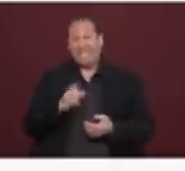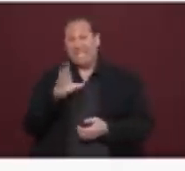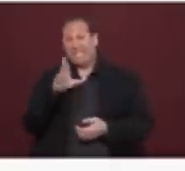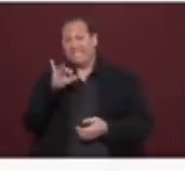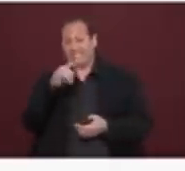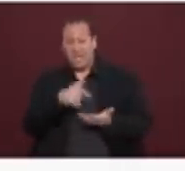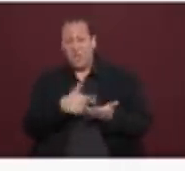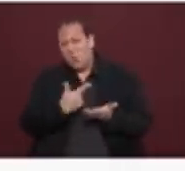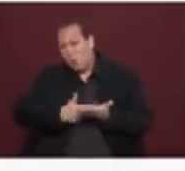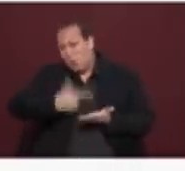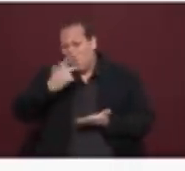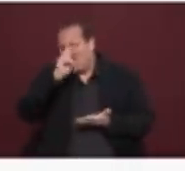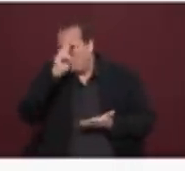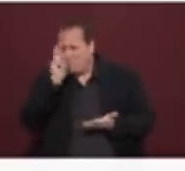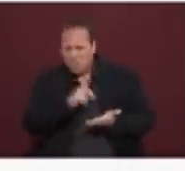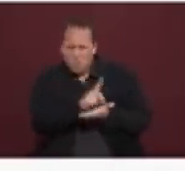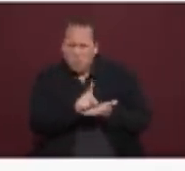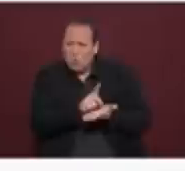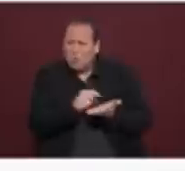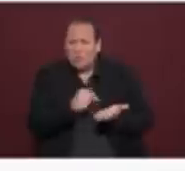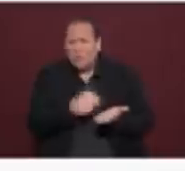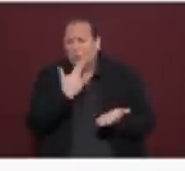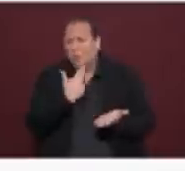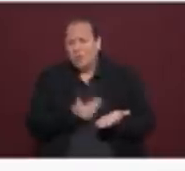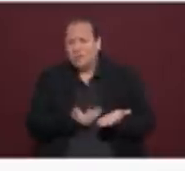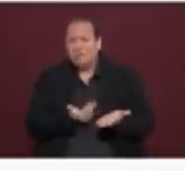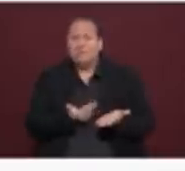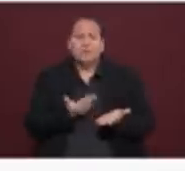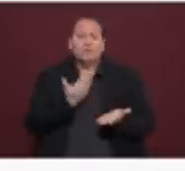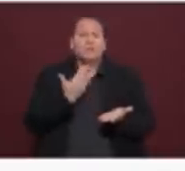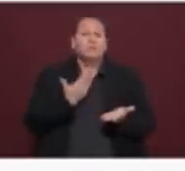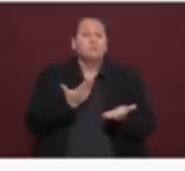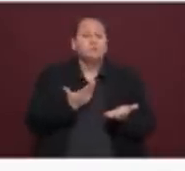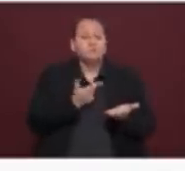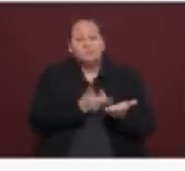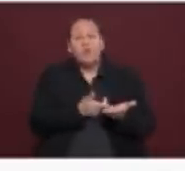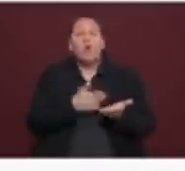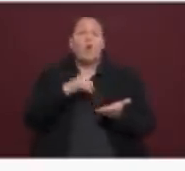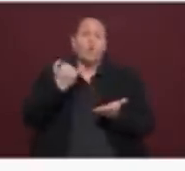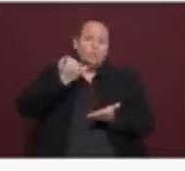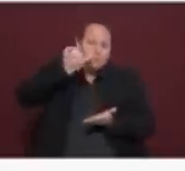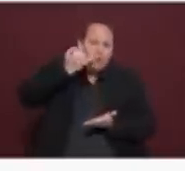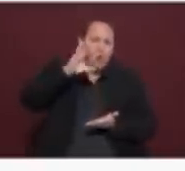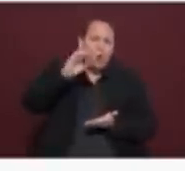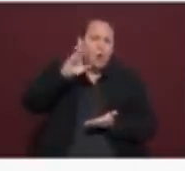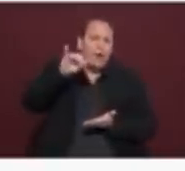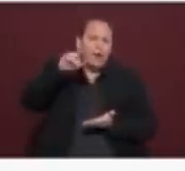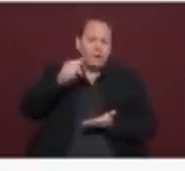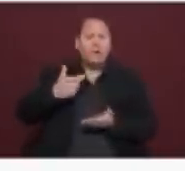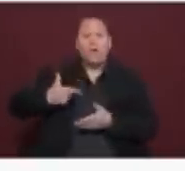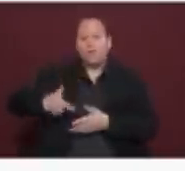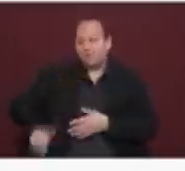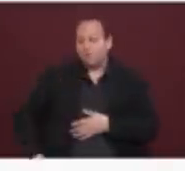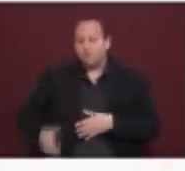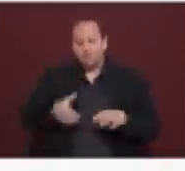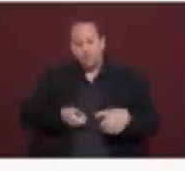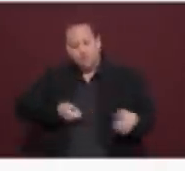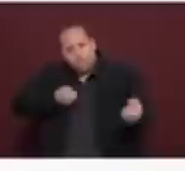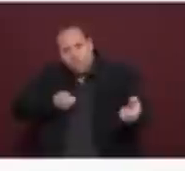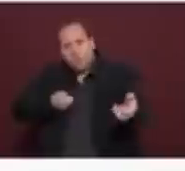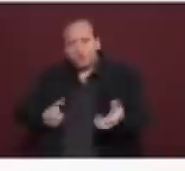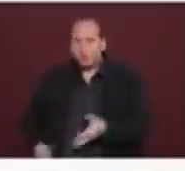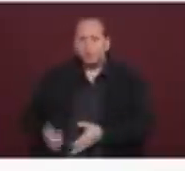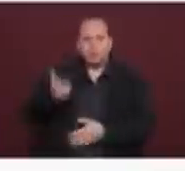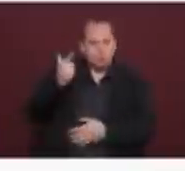cantidad importante de kilogramos también cocaína armas largas armas cortas vehículos